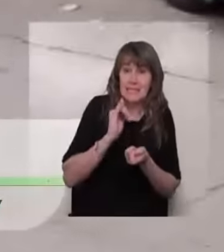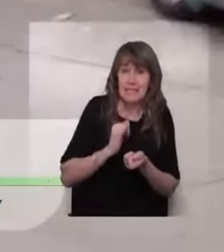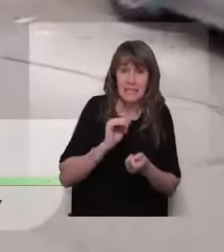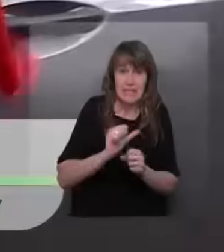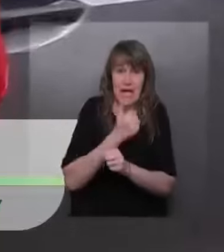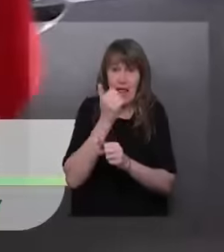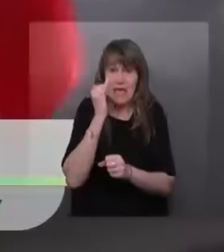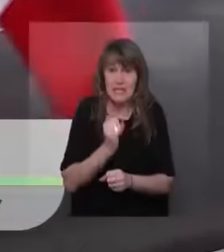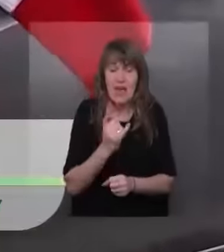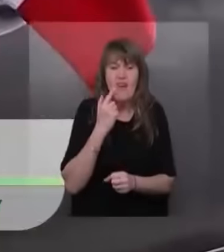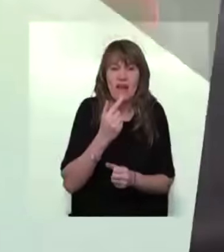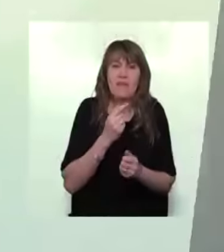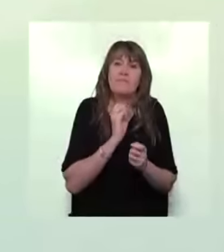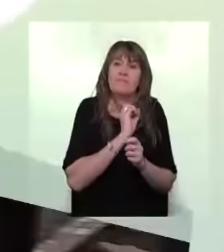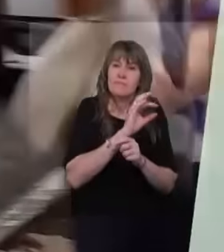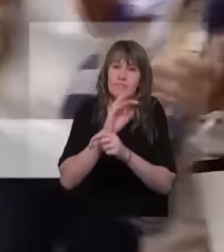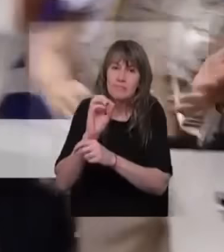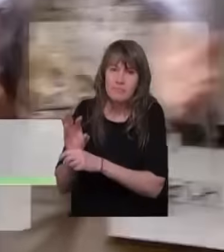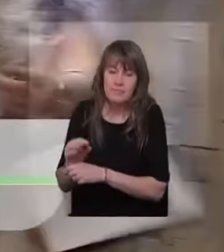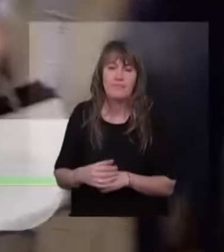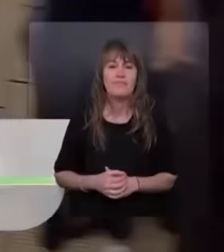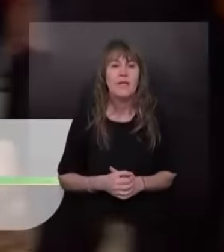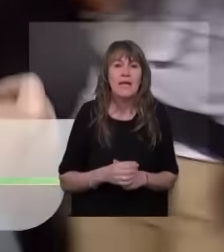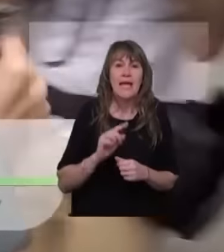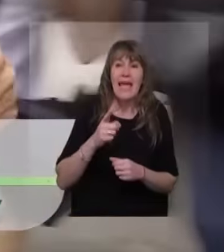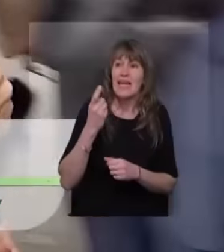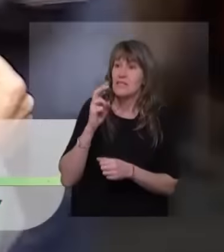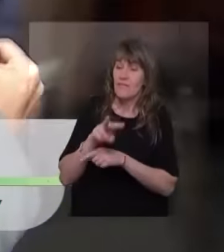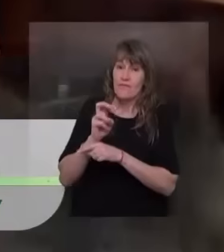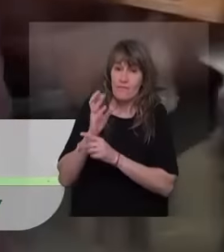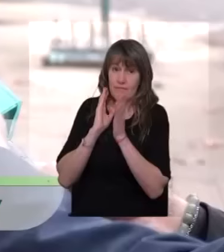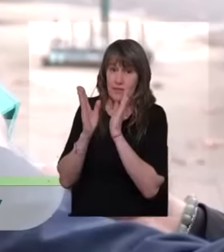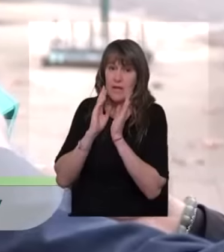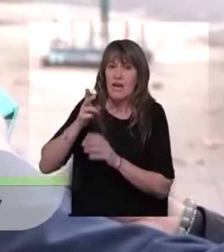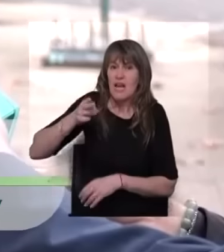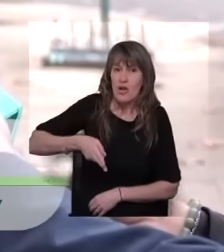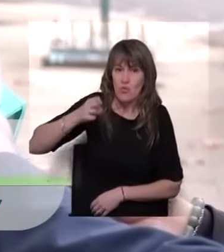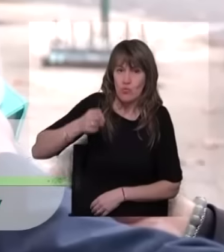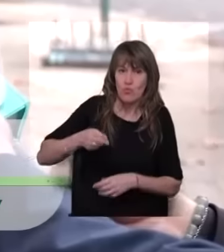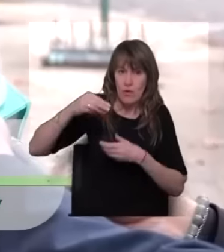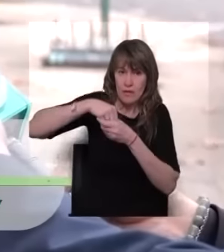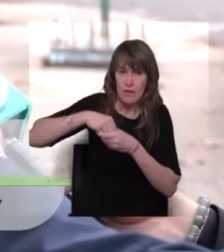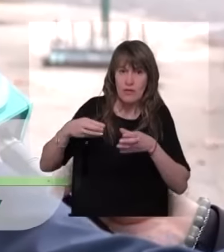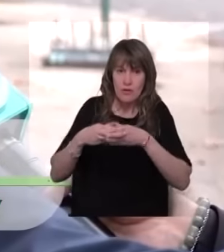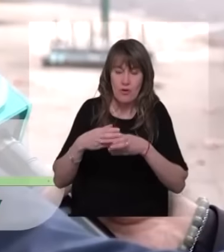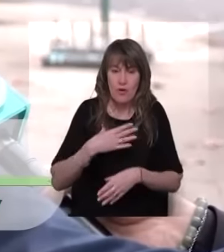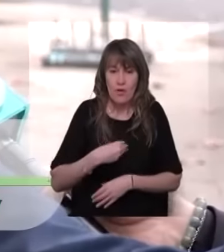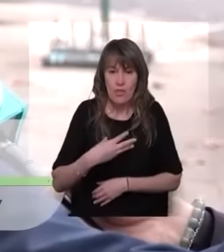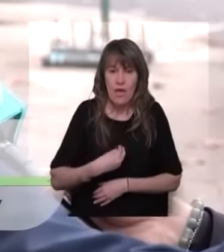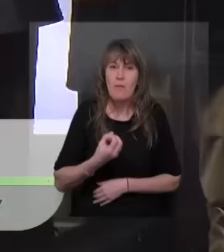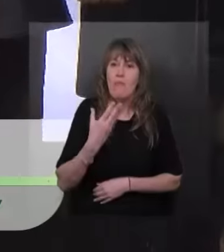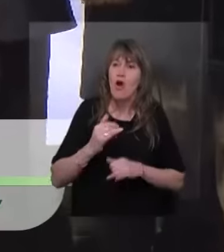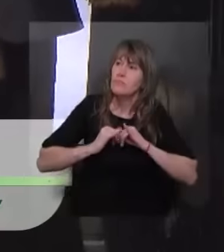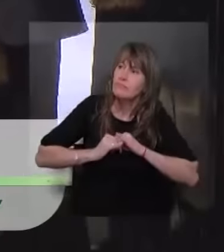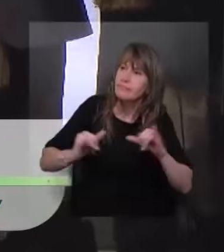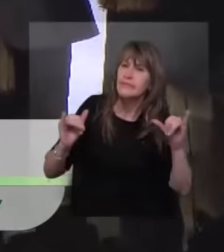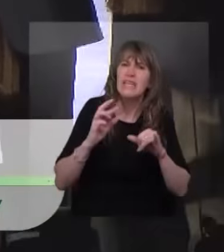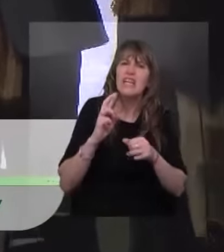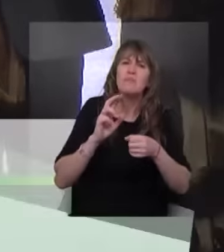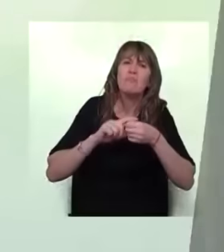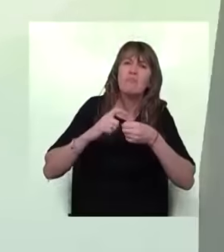y se se lo entregará a los candidatos la ex fiscal Gabriela fosati renunció al partido nacional en rechazo a la promoción de ripol como candidata a